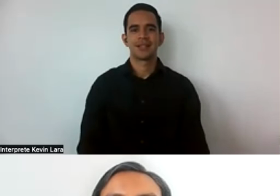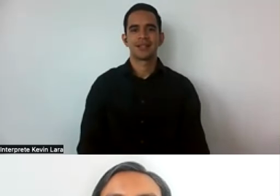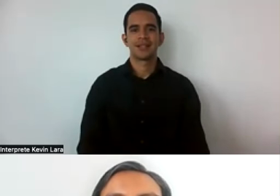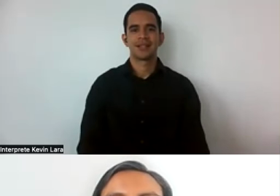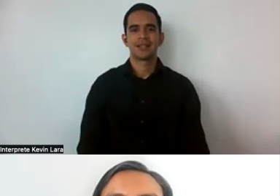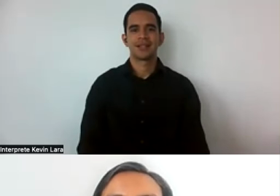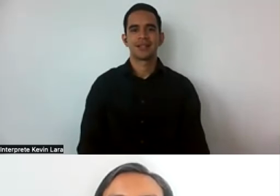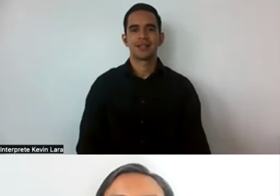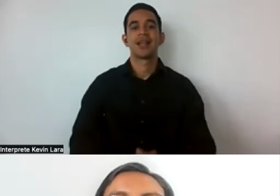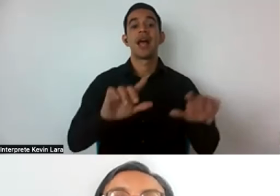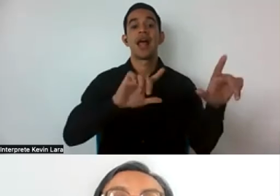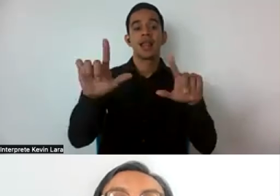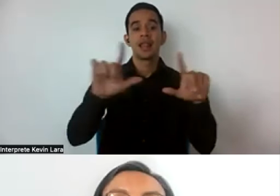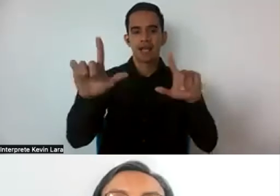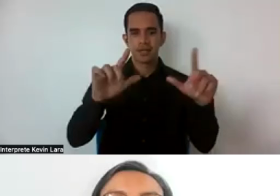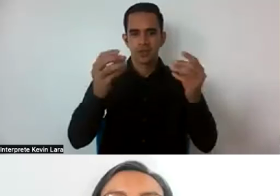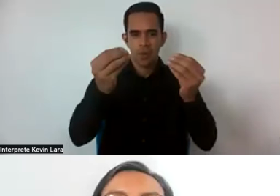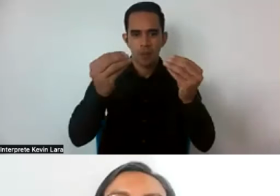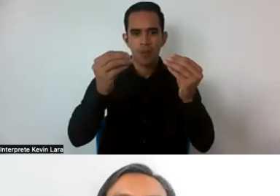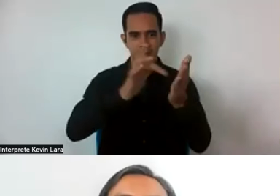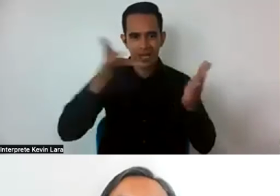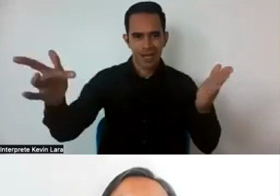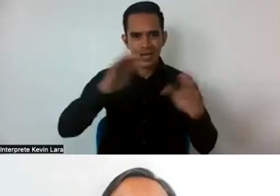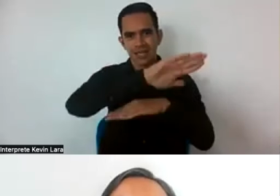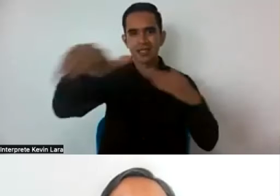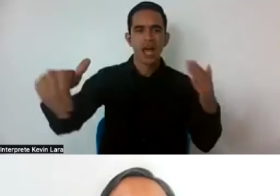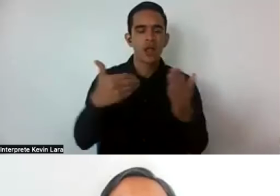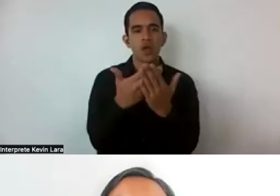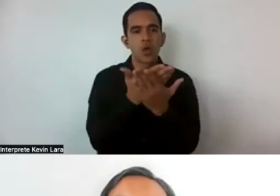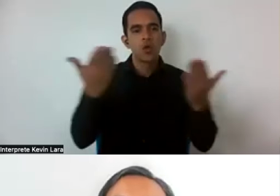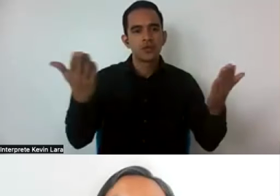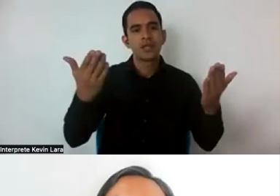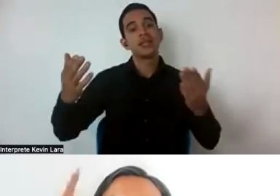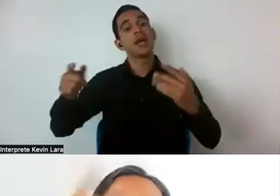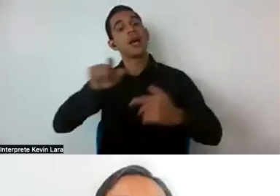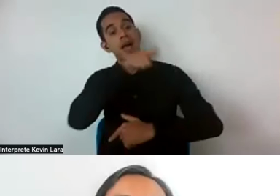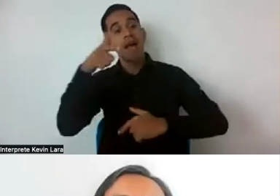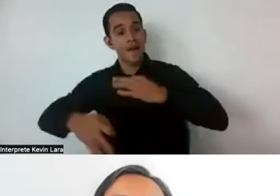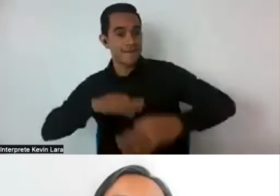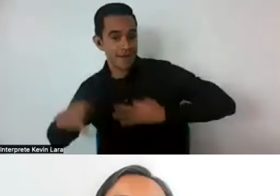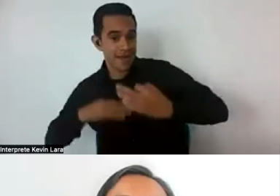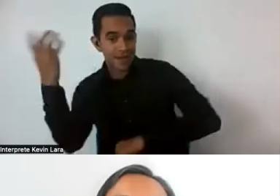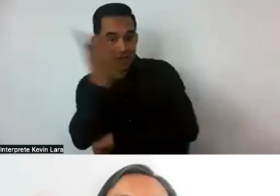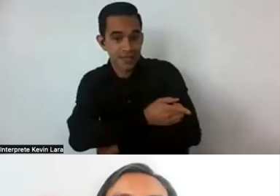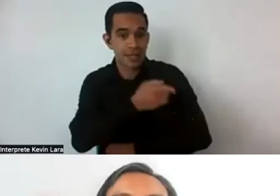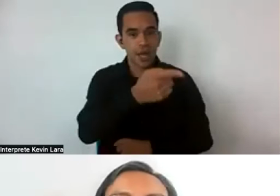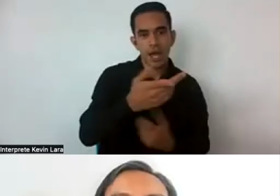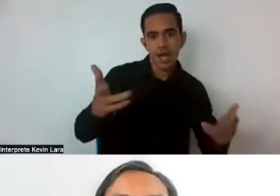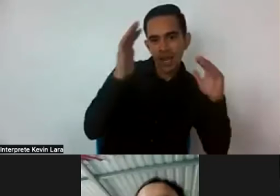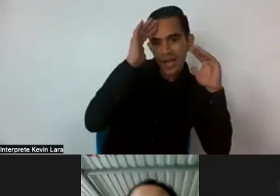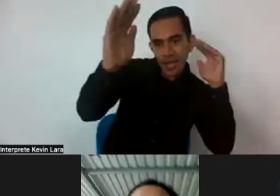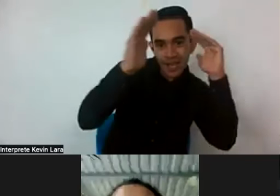Listo, muchas gracias a todos. Gracias a todos. Gracias, feliz día. Muchas gracias, Leiva. Feliz día. Saludos. Buen